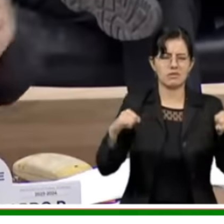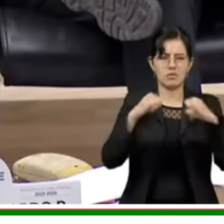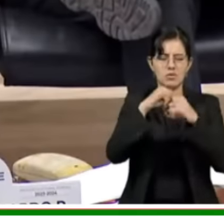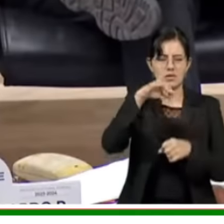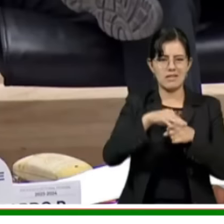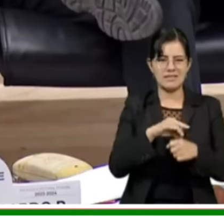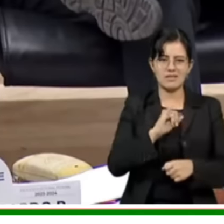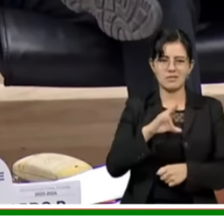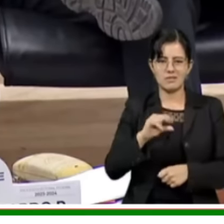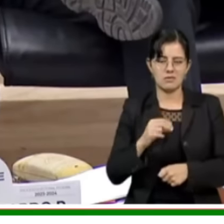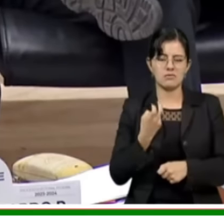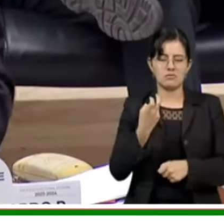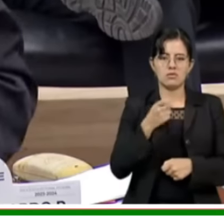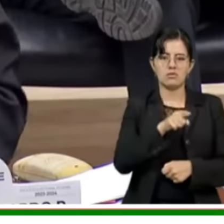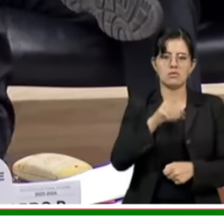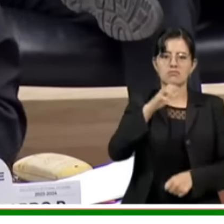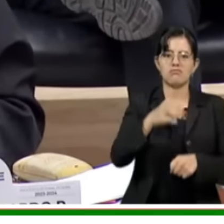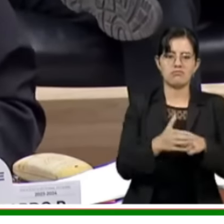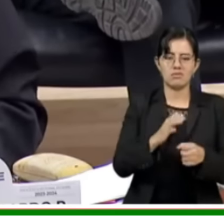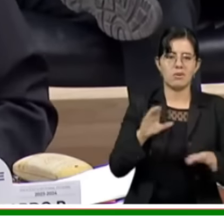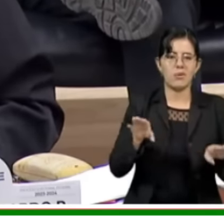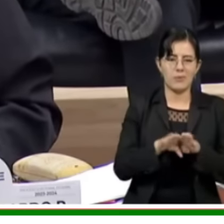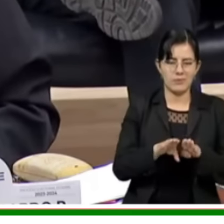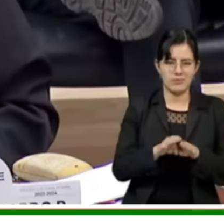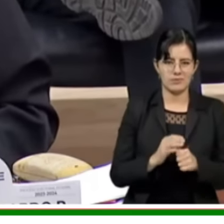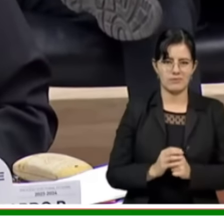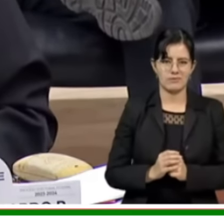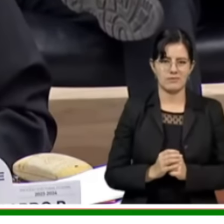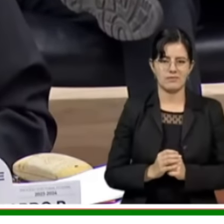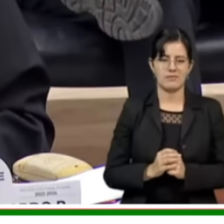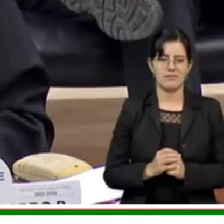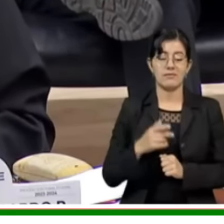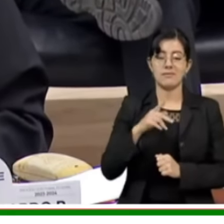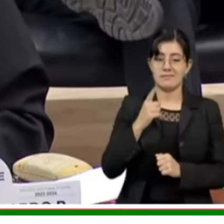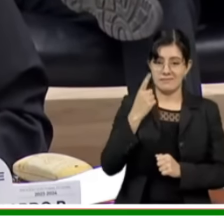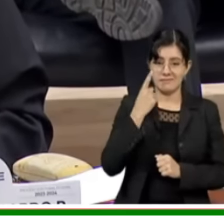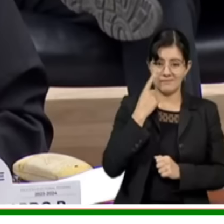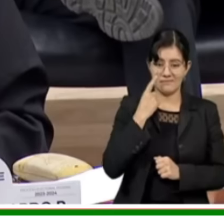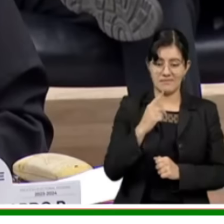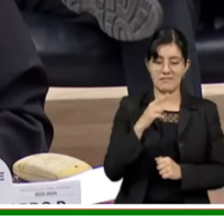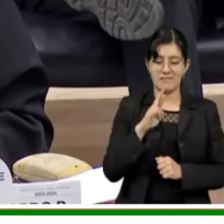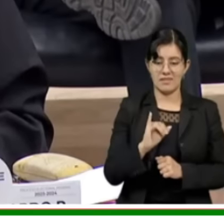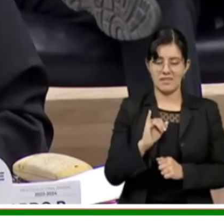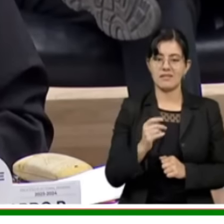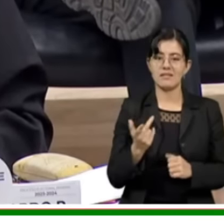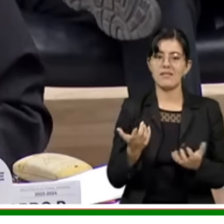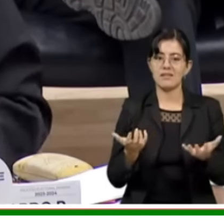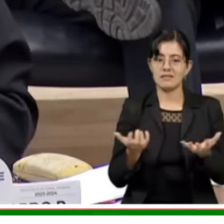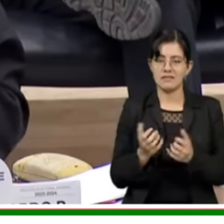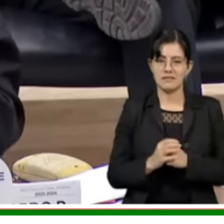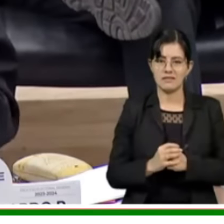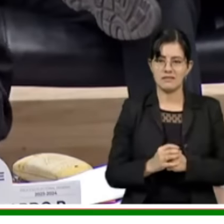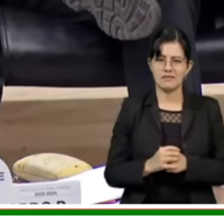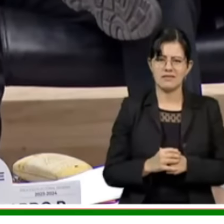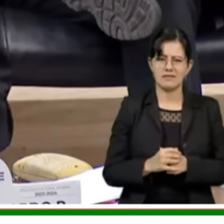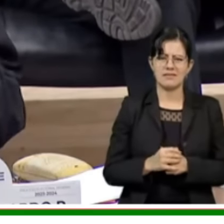es institucional Pero además quienes fíjense en lo que acabó el pri es que